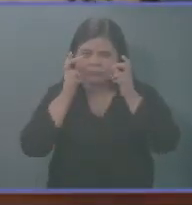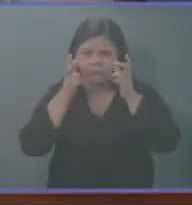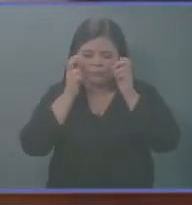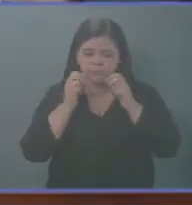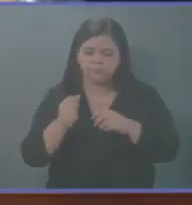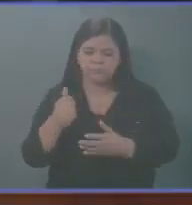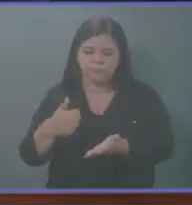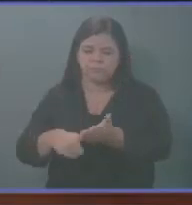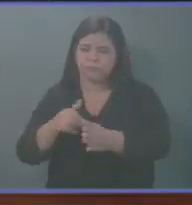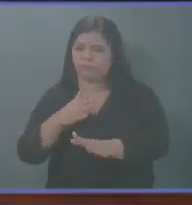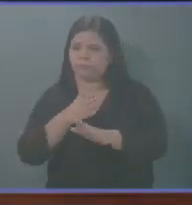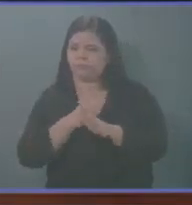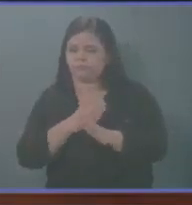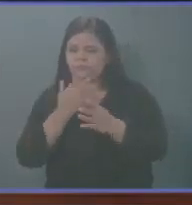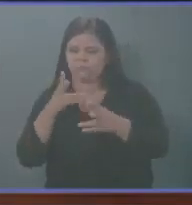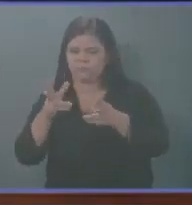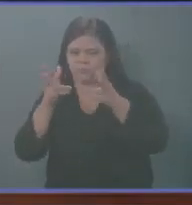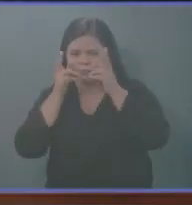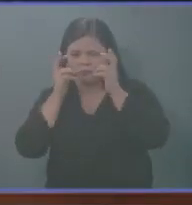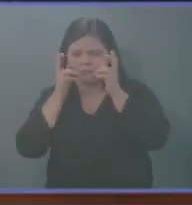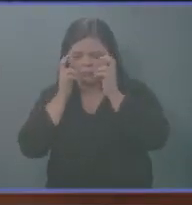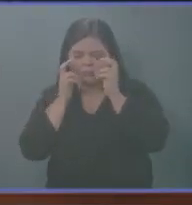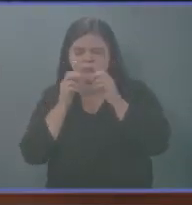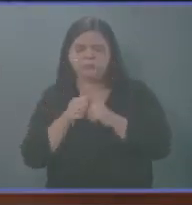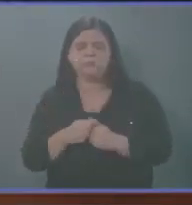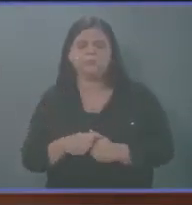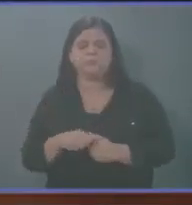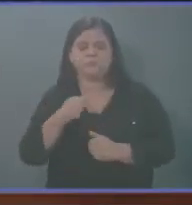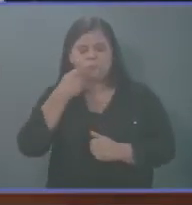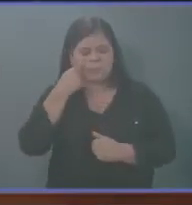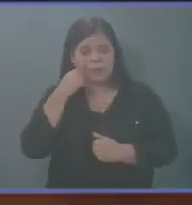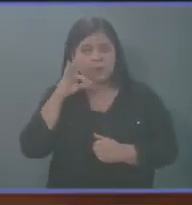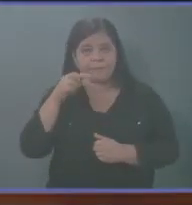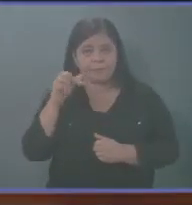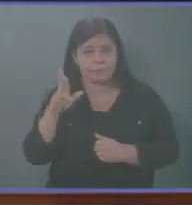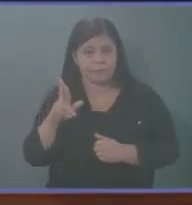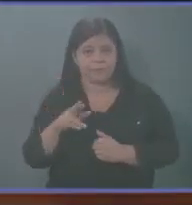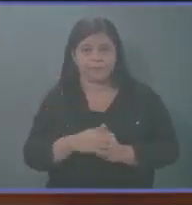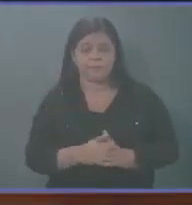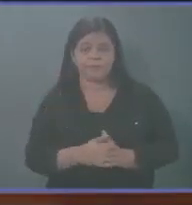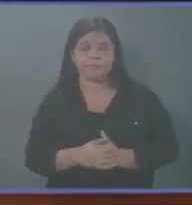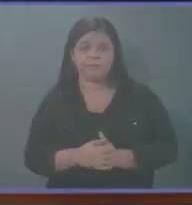la defensa y de la fiscalía, del fiscal de esta asamblea,